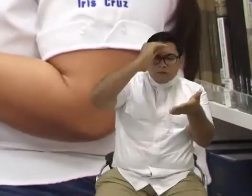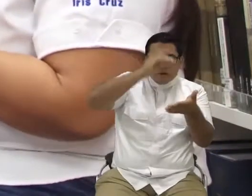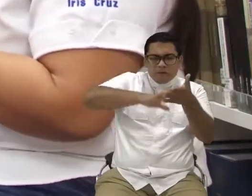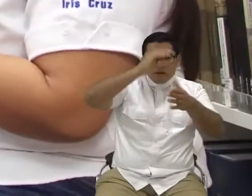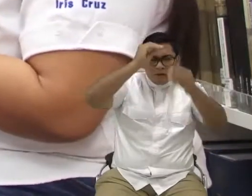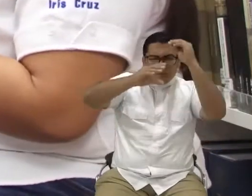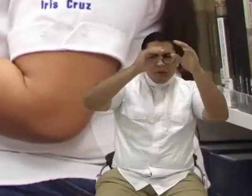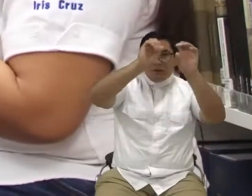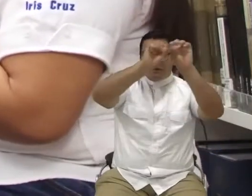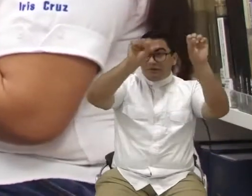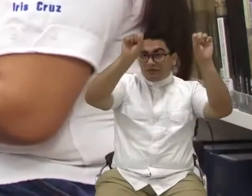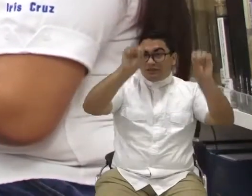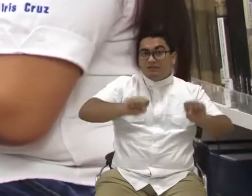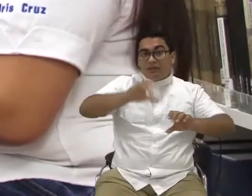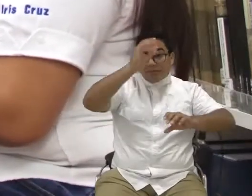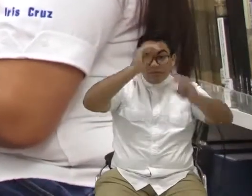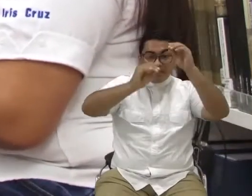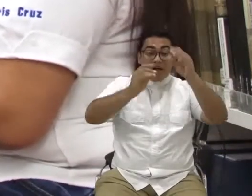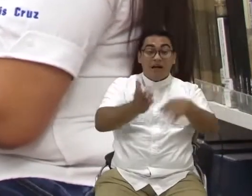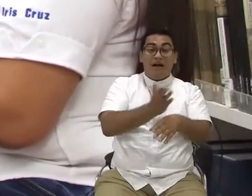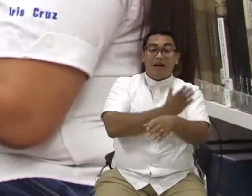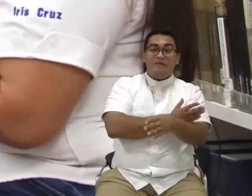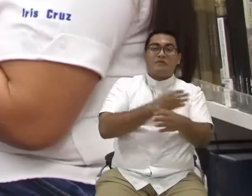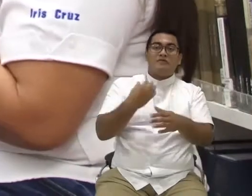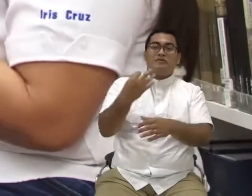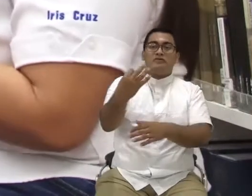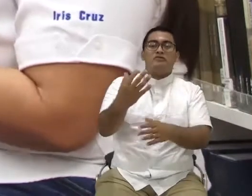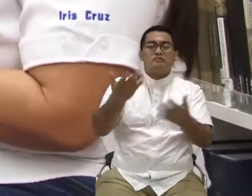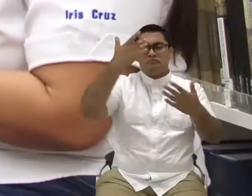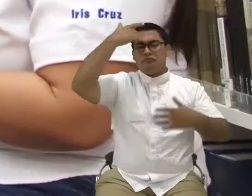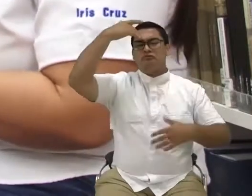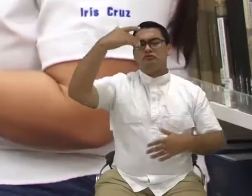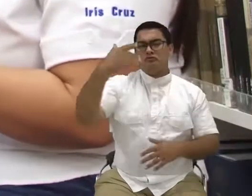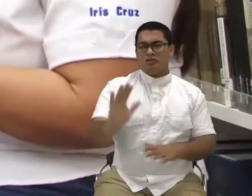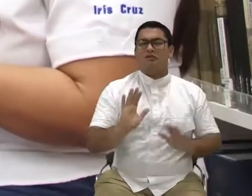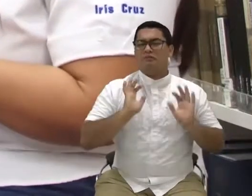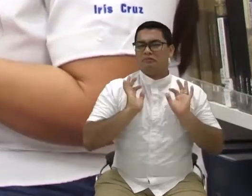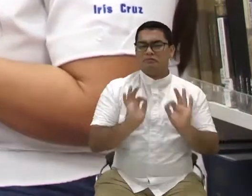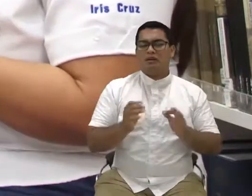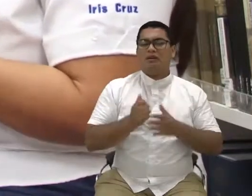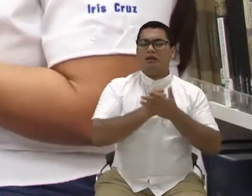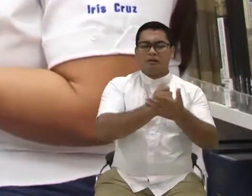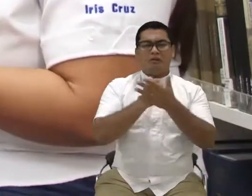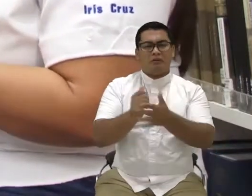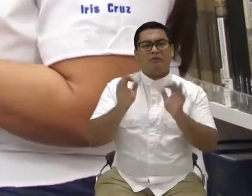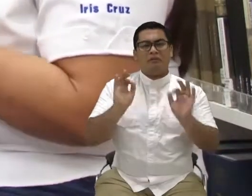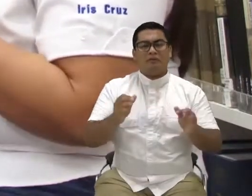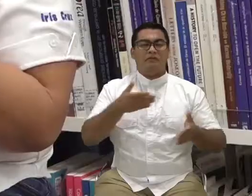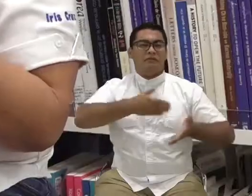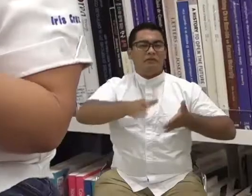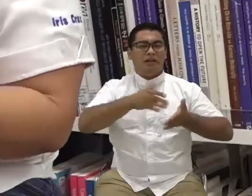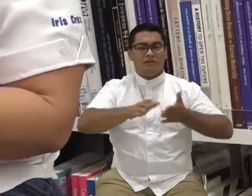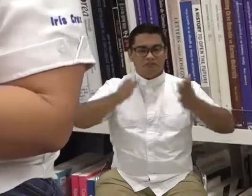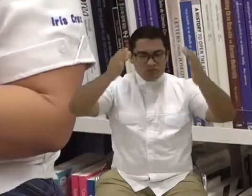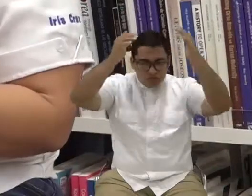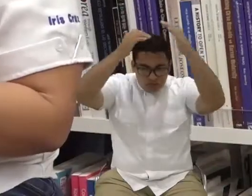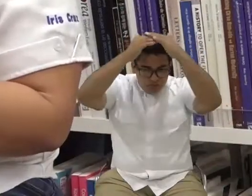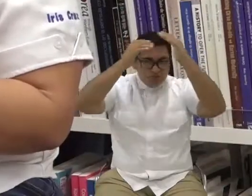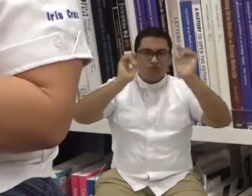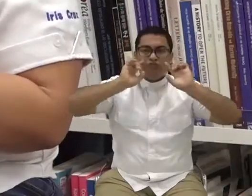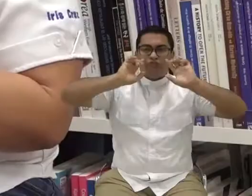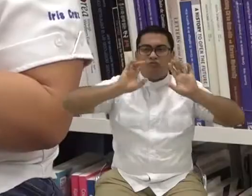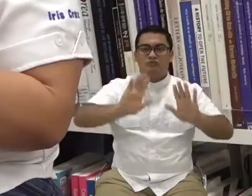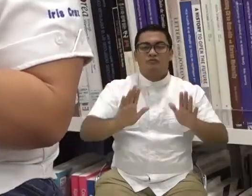capacitando, siempre debemos de estar preparados, siempre debemos de estar haciendo los simulacros, porque de igual manera pueden surgir muchas